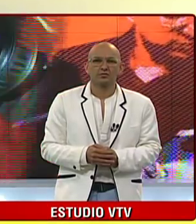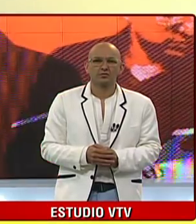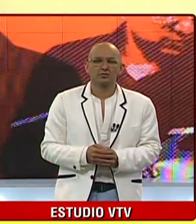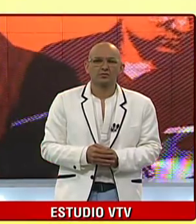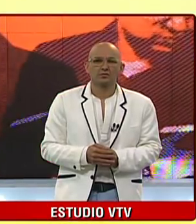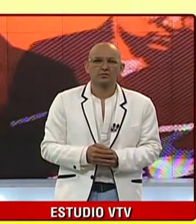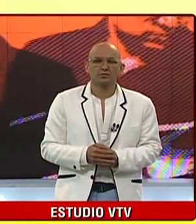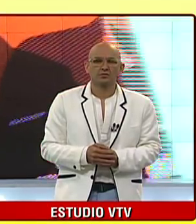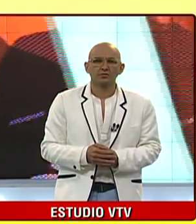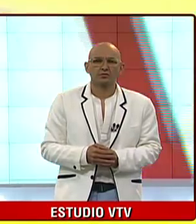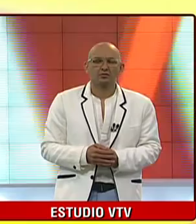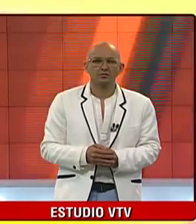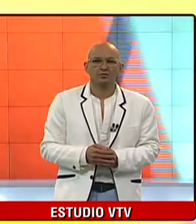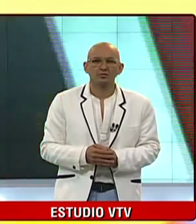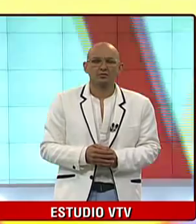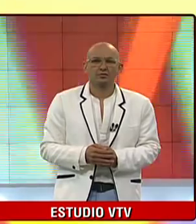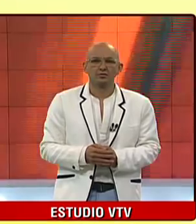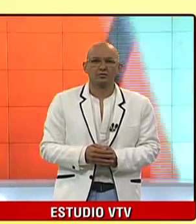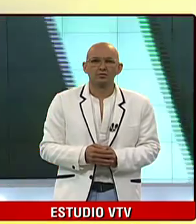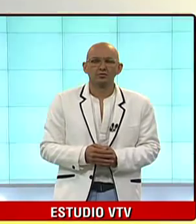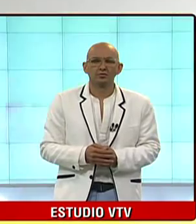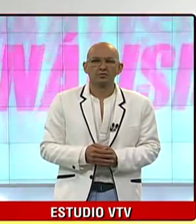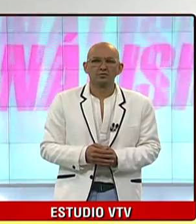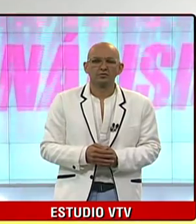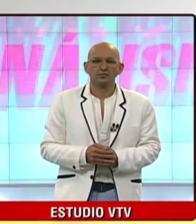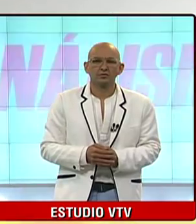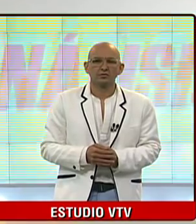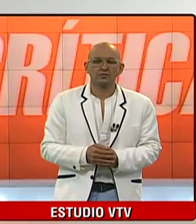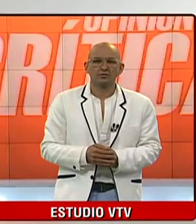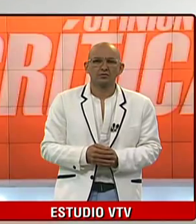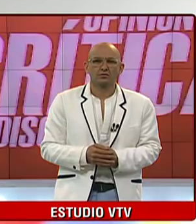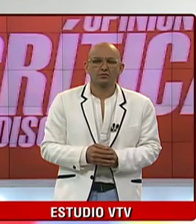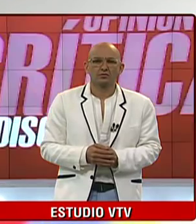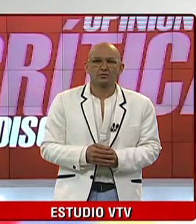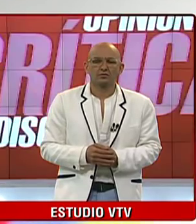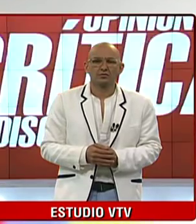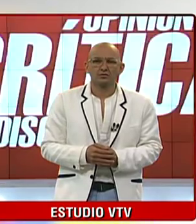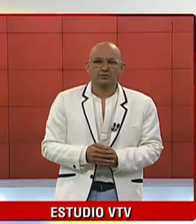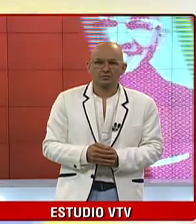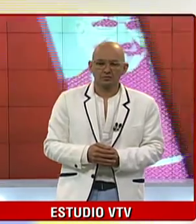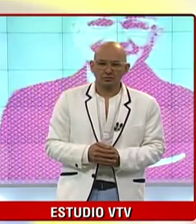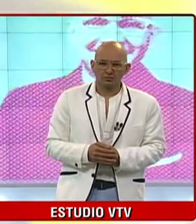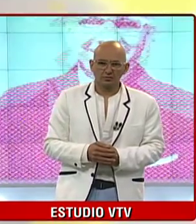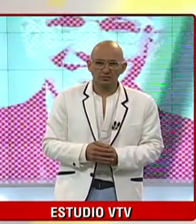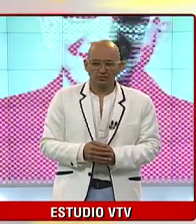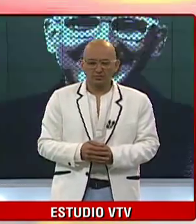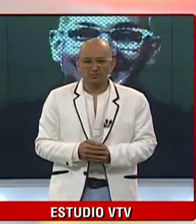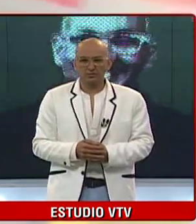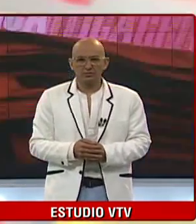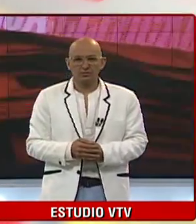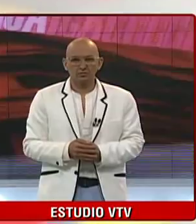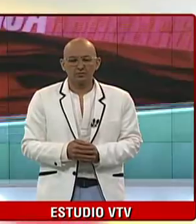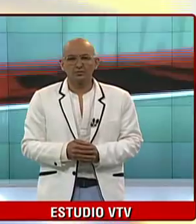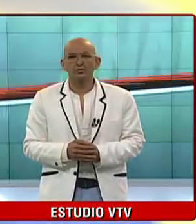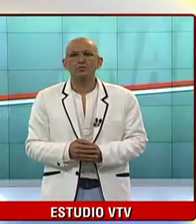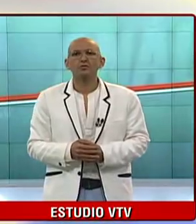cuando mostramos esta prueba, y yo, presidente constitucional de Venezuela, jefe de Estado, jefe de gobierno,